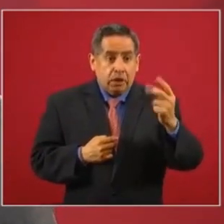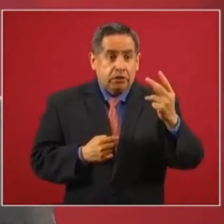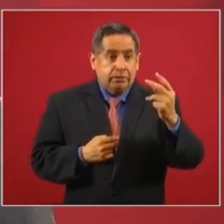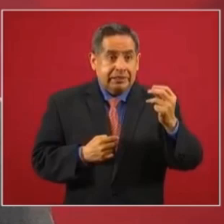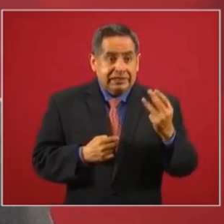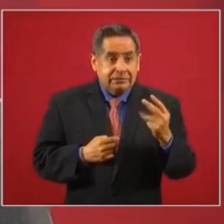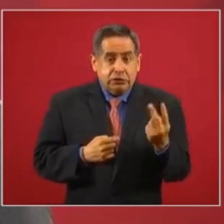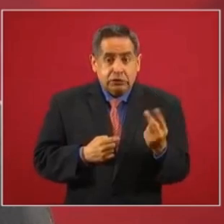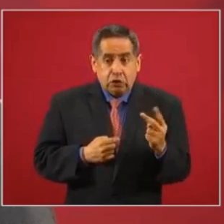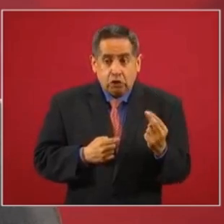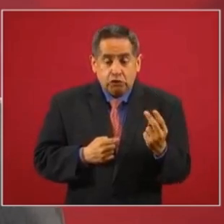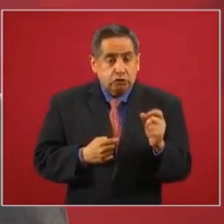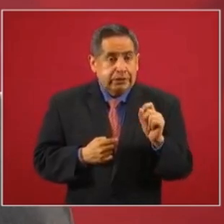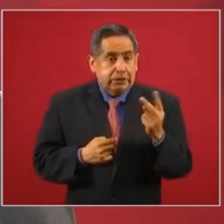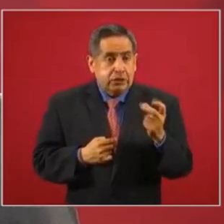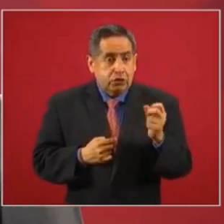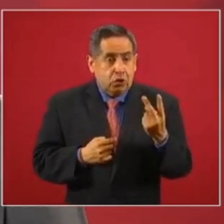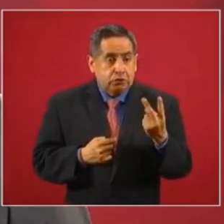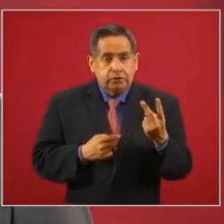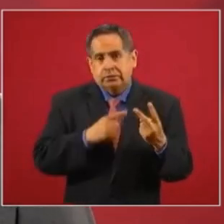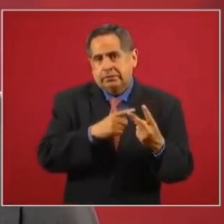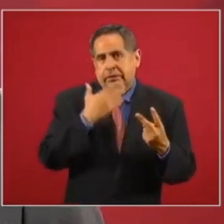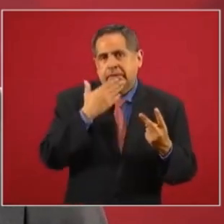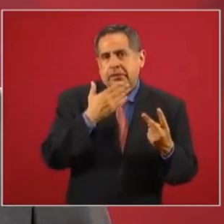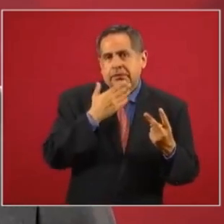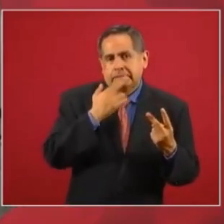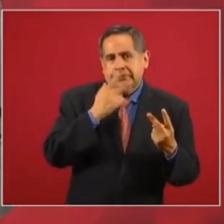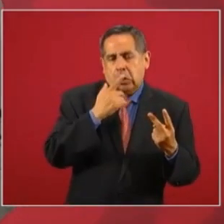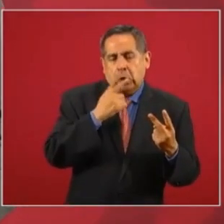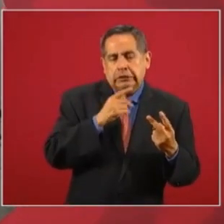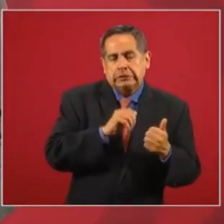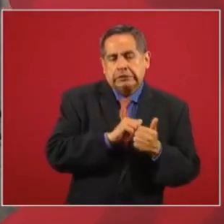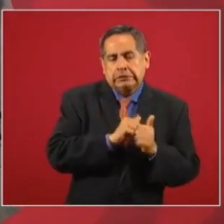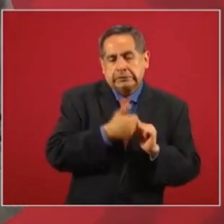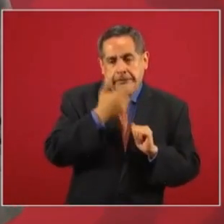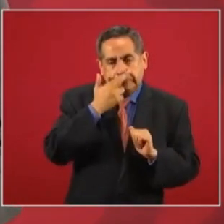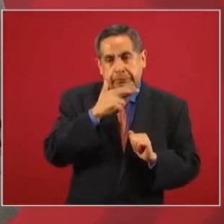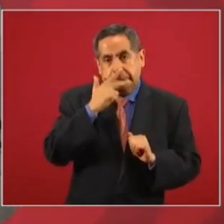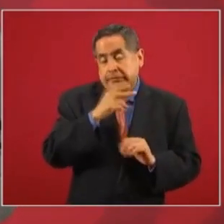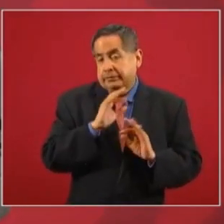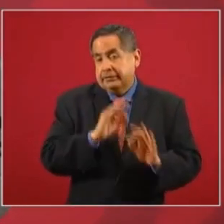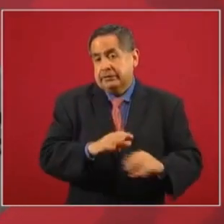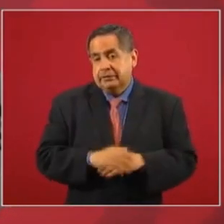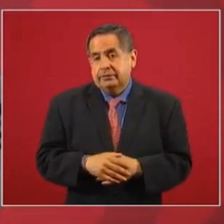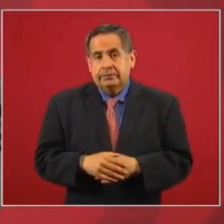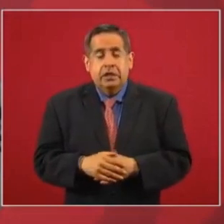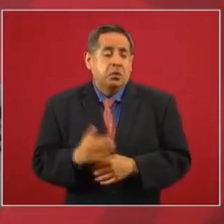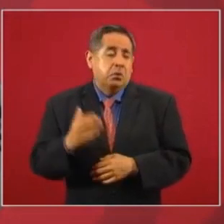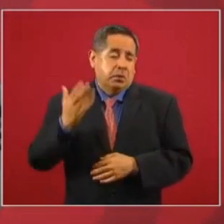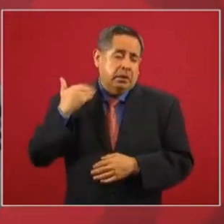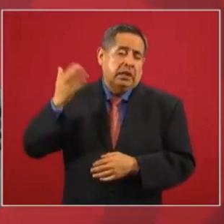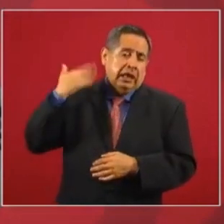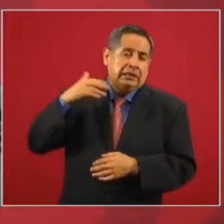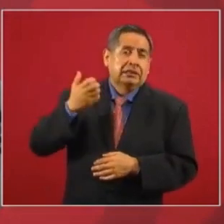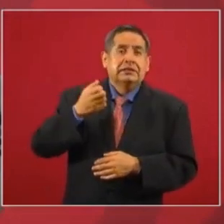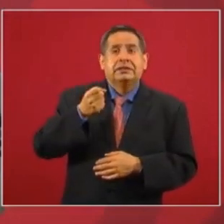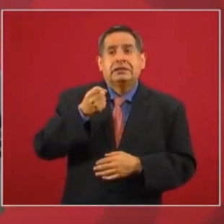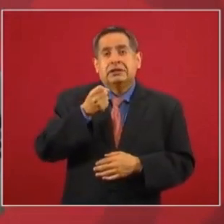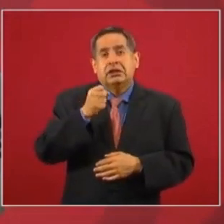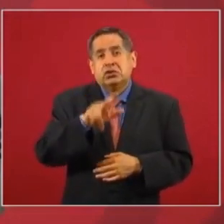es recuperación. De todas maneras, estaba en 18,